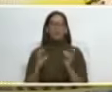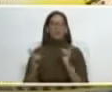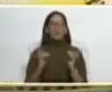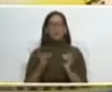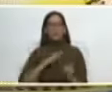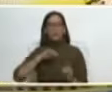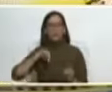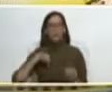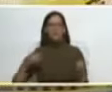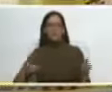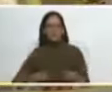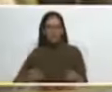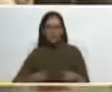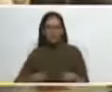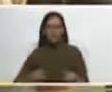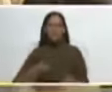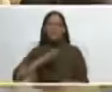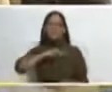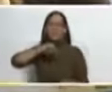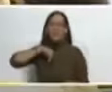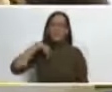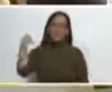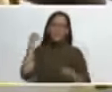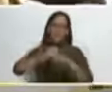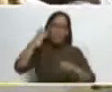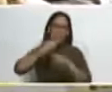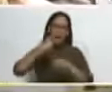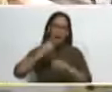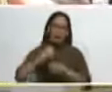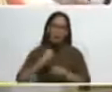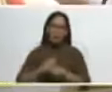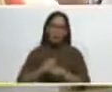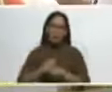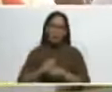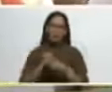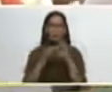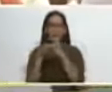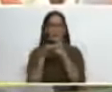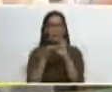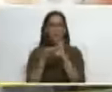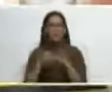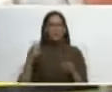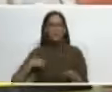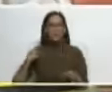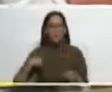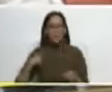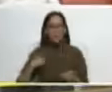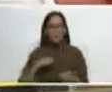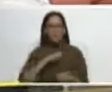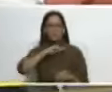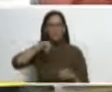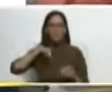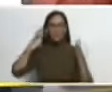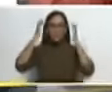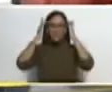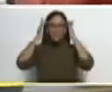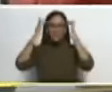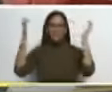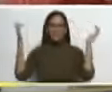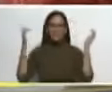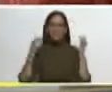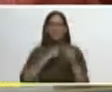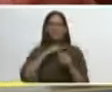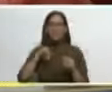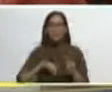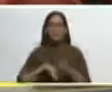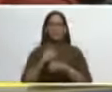nuestro esfuerzo, de nuestro trabajo, de la unión que tenemos, de nuestra inteligencia, de